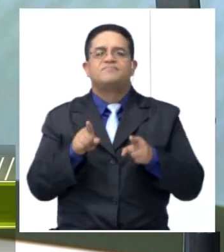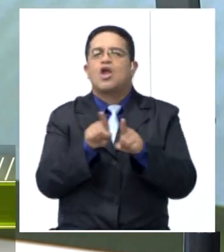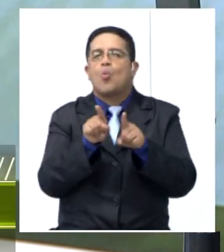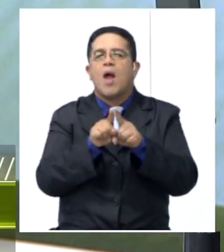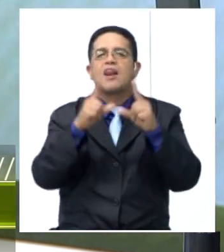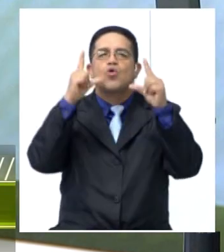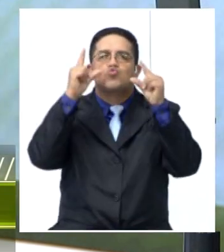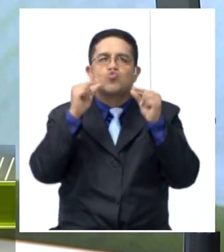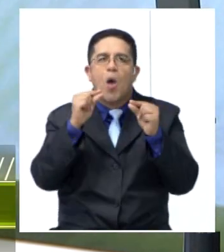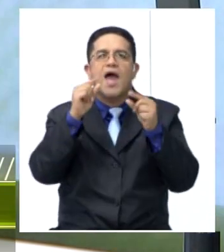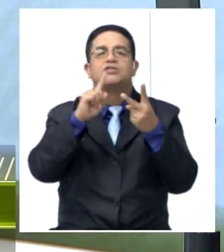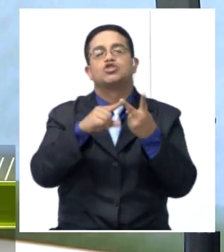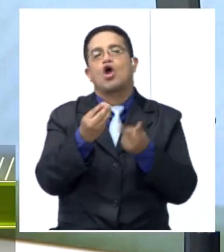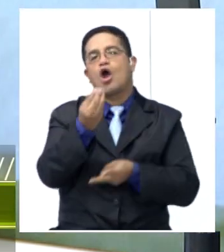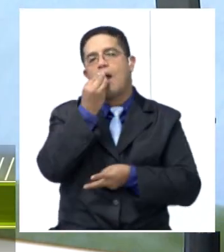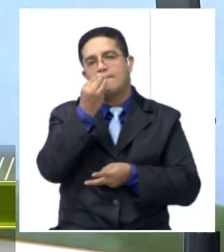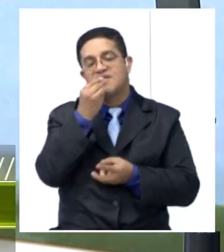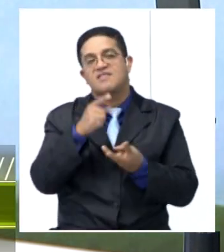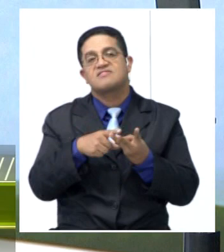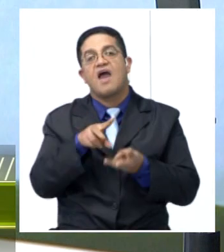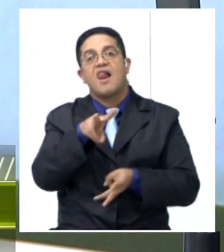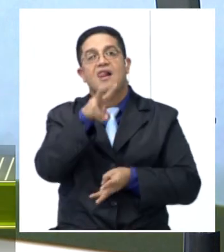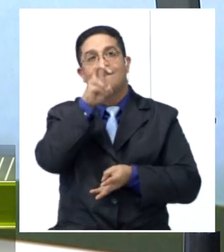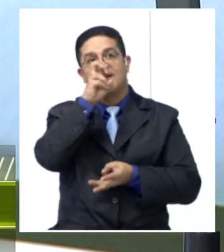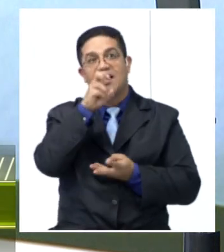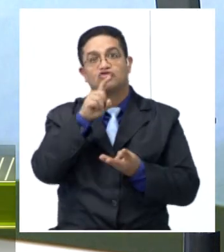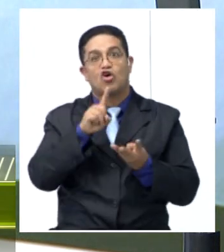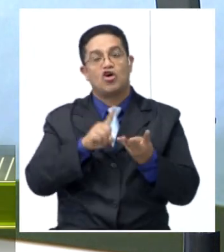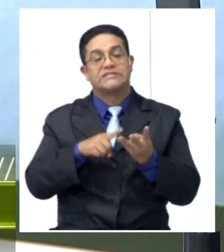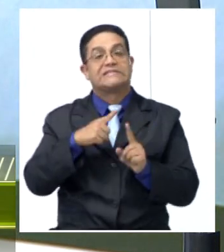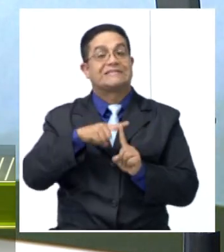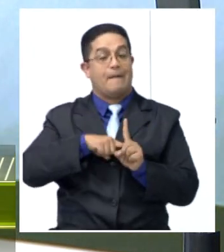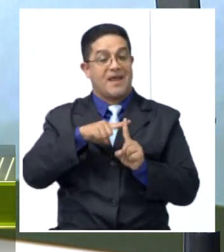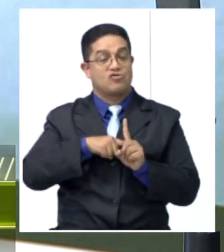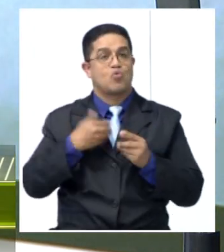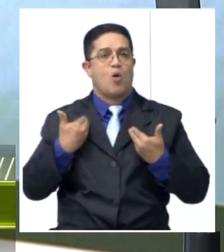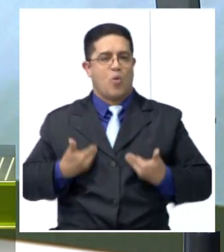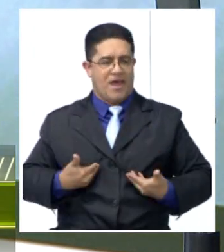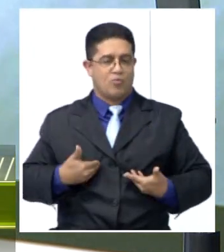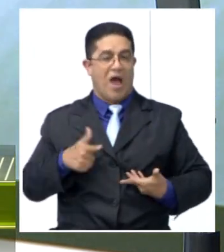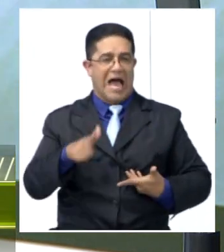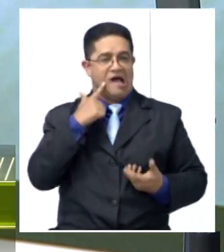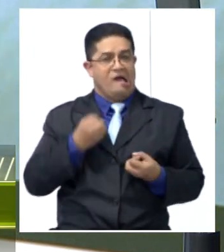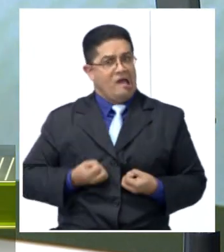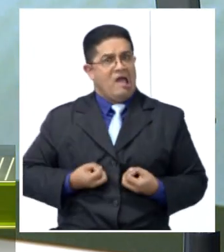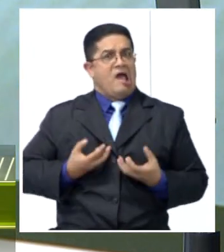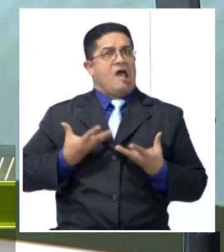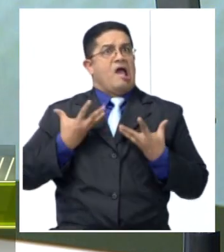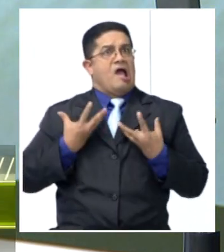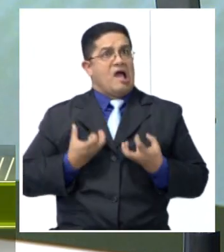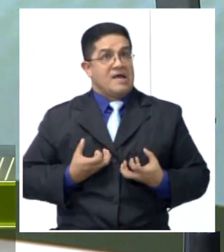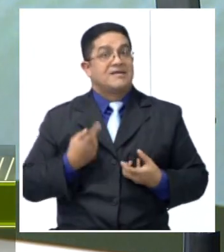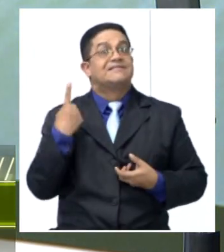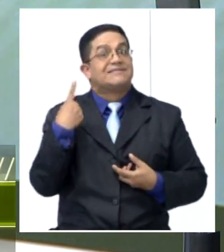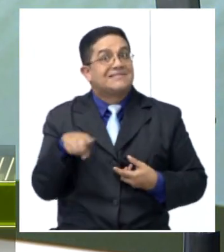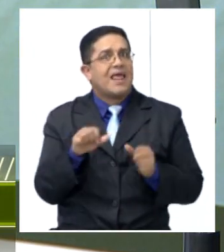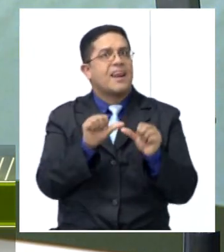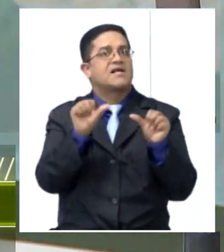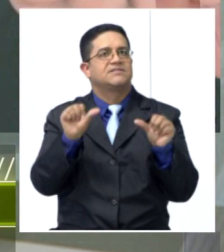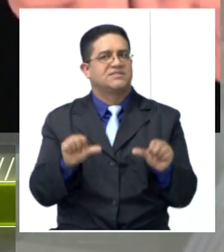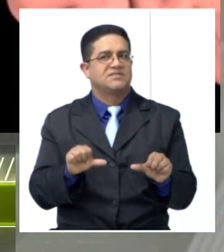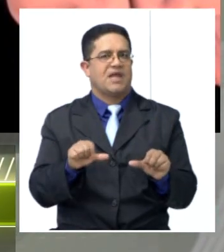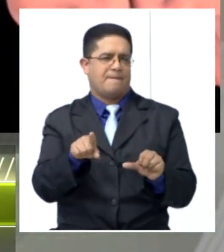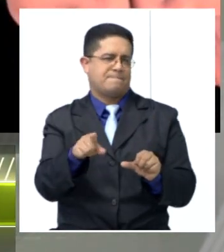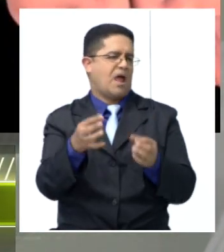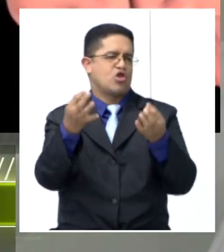la alimentación, la respiración, la temperatura corporal. El estado de ánimo tiene un sistema que regula, pues, de manera que